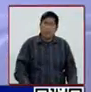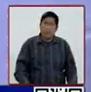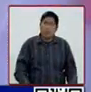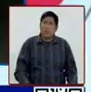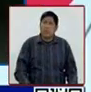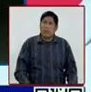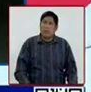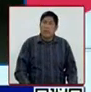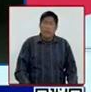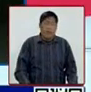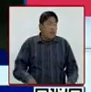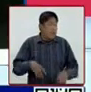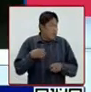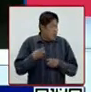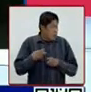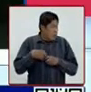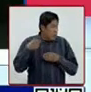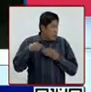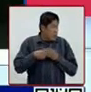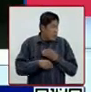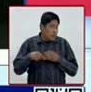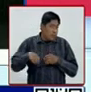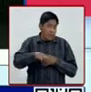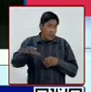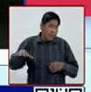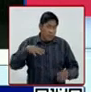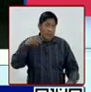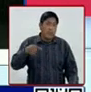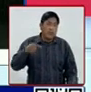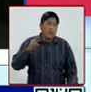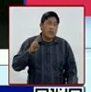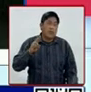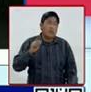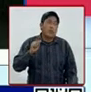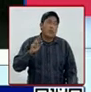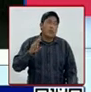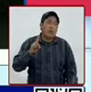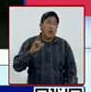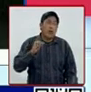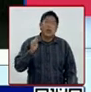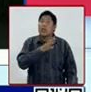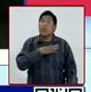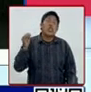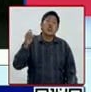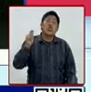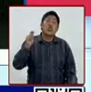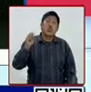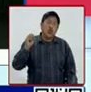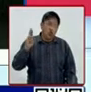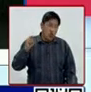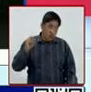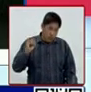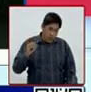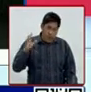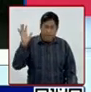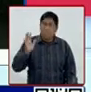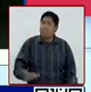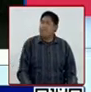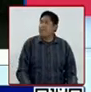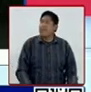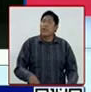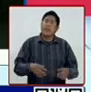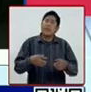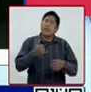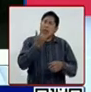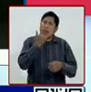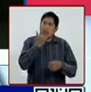frente una tarde complicada para quienes viven en el municipio de la guardia en el torno también Carlos A ver estamos tratando de plasmarle al que nos